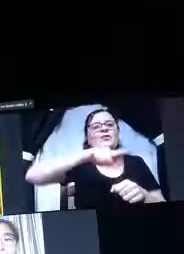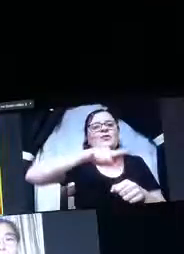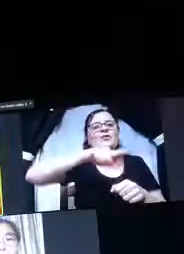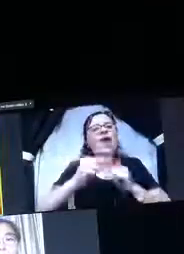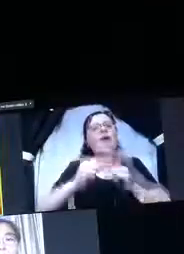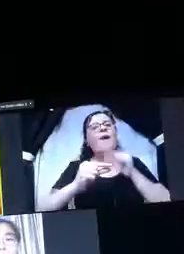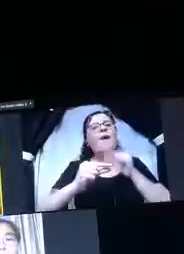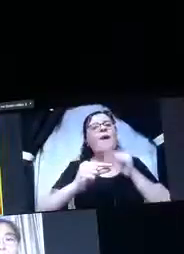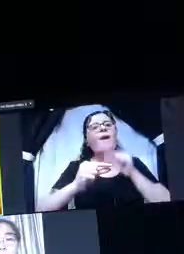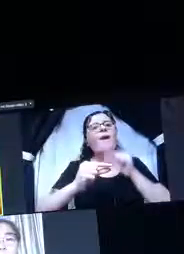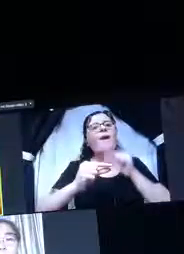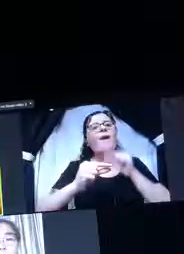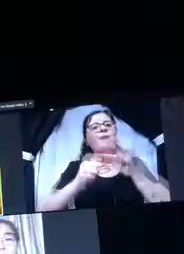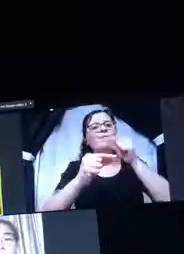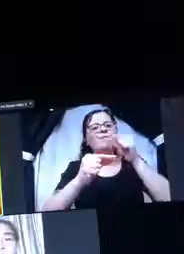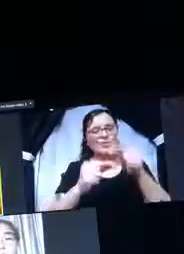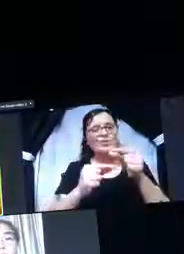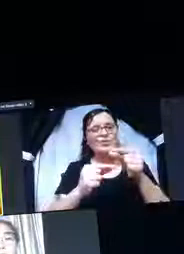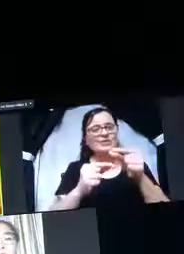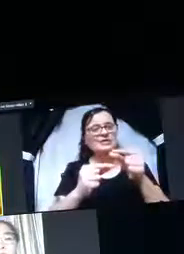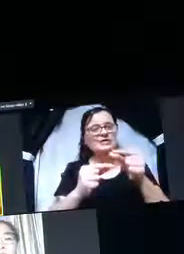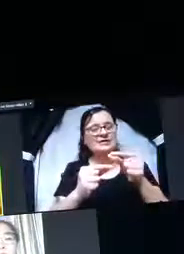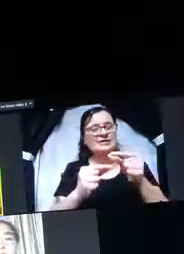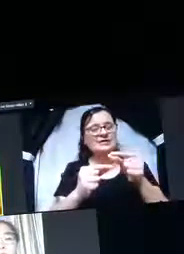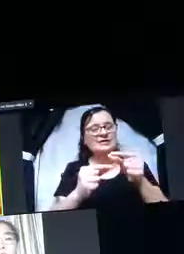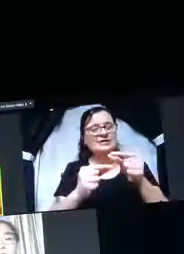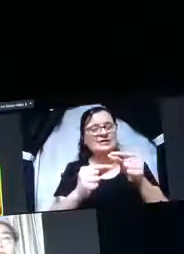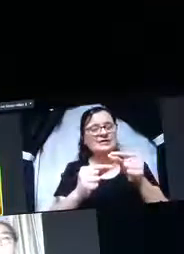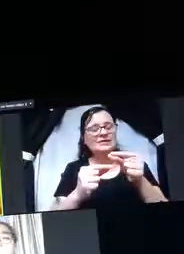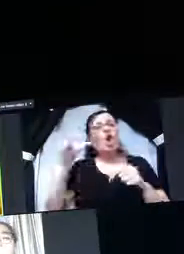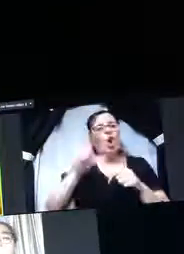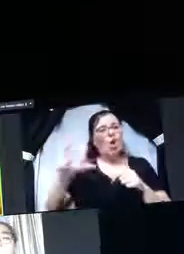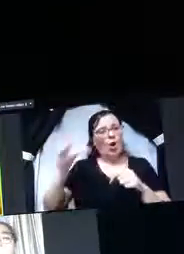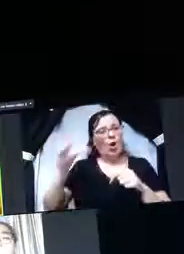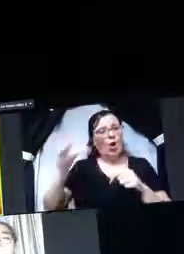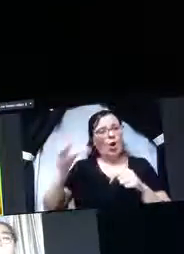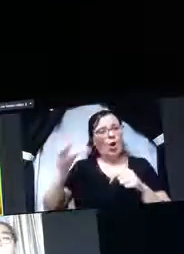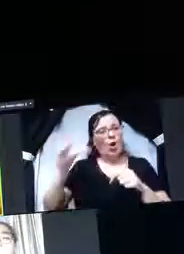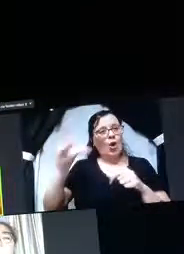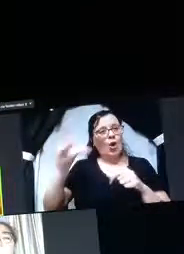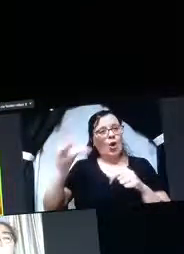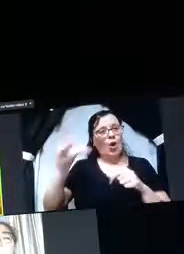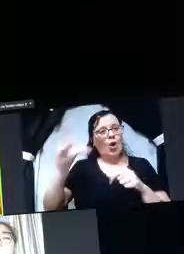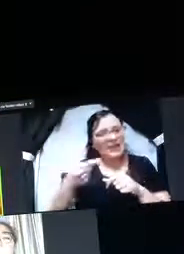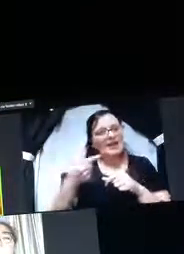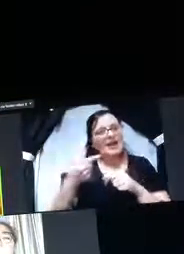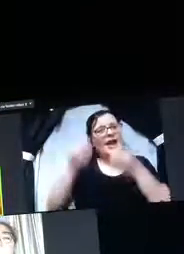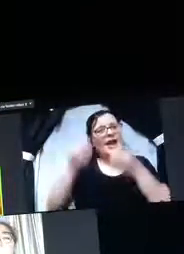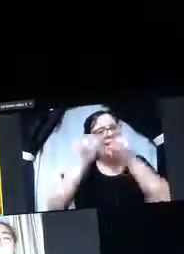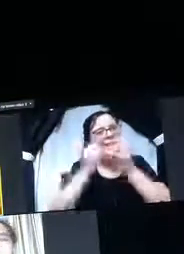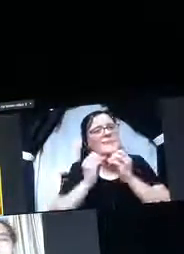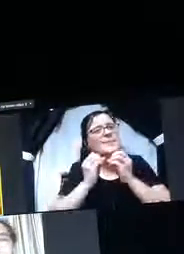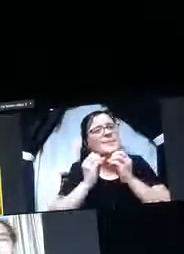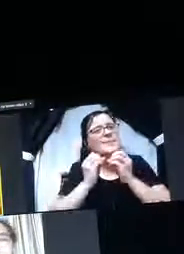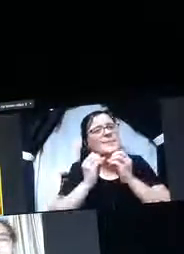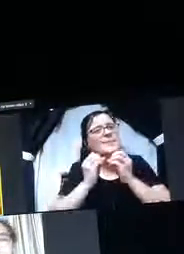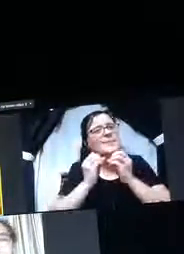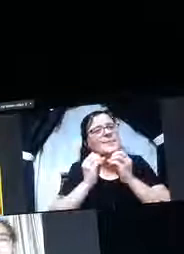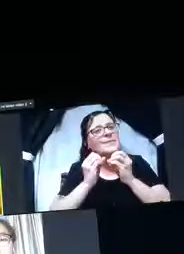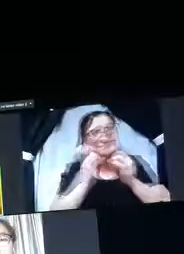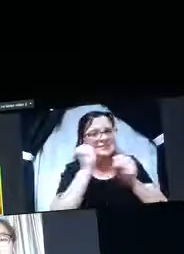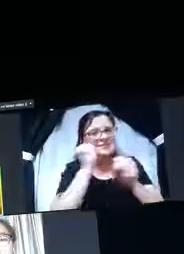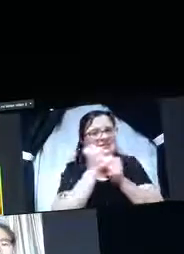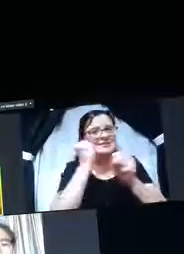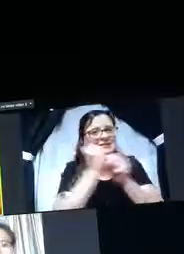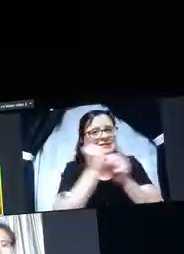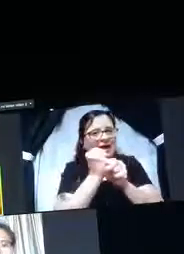paulatinamente, por lo menos lo que tratamos desde el método Logogenia, es hacer una inmersión, o sea, un baño, un contacto directo